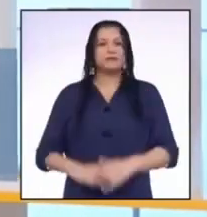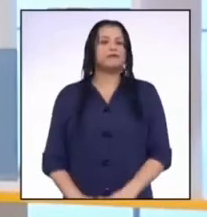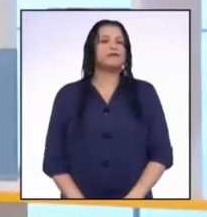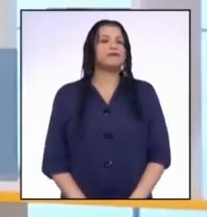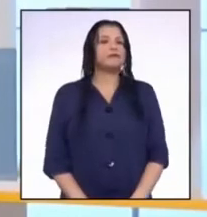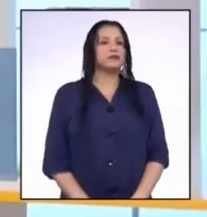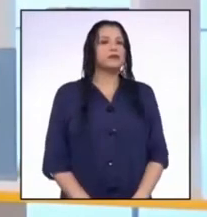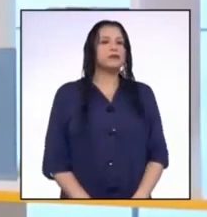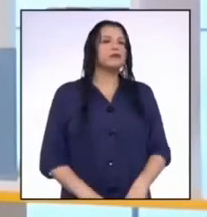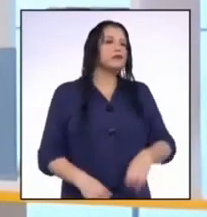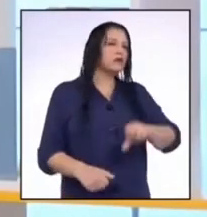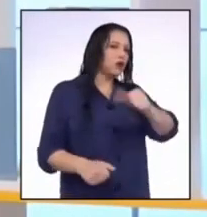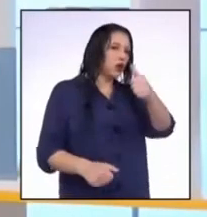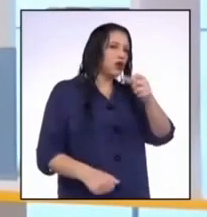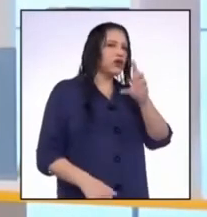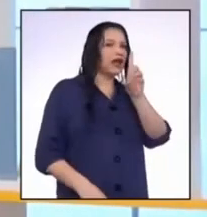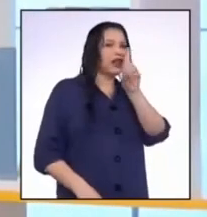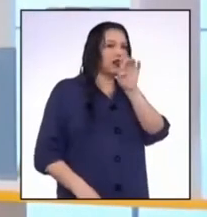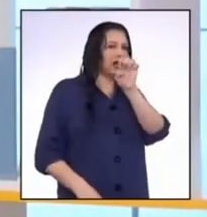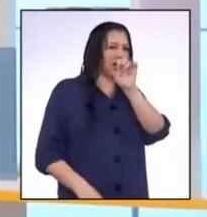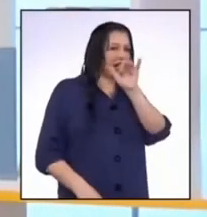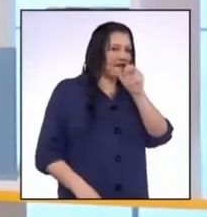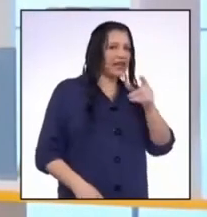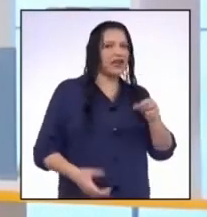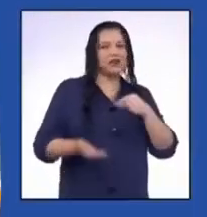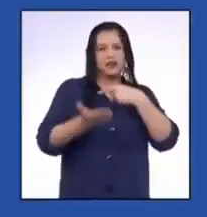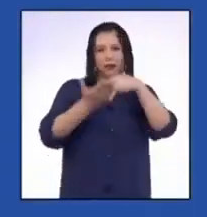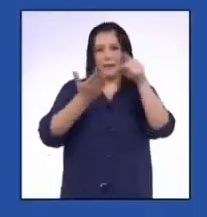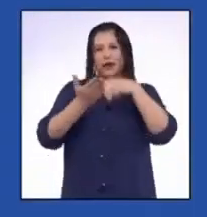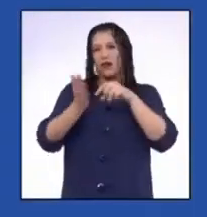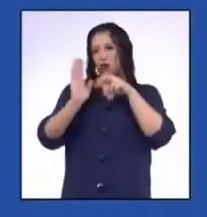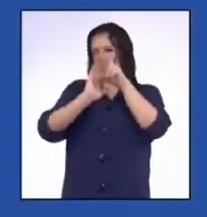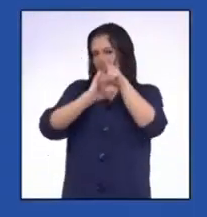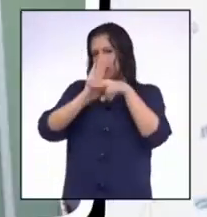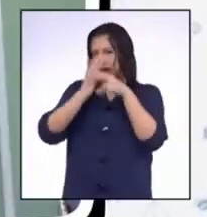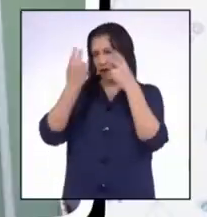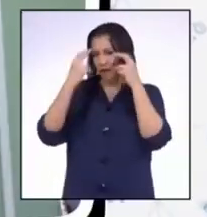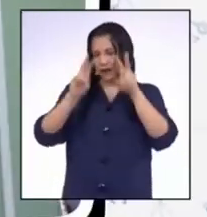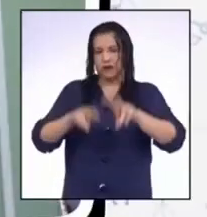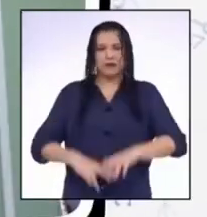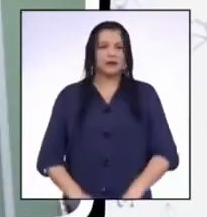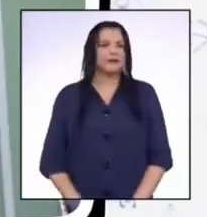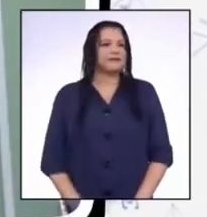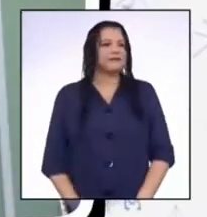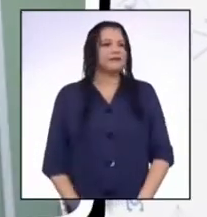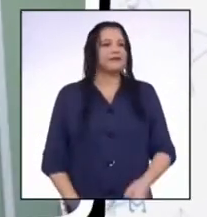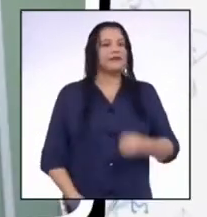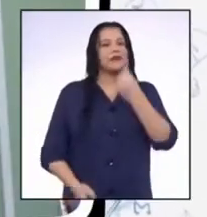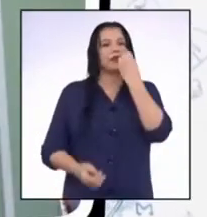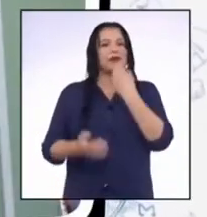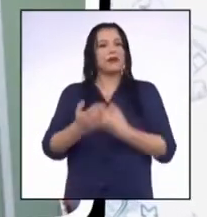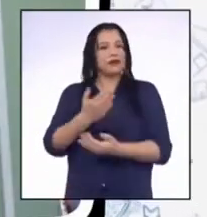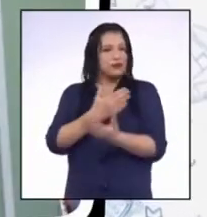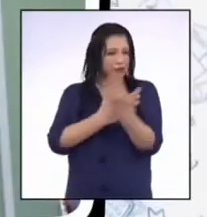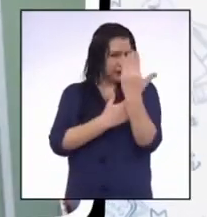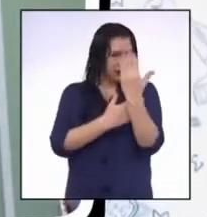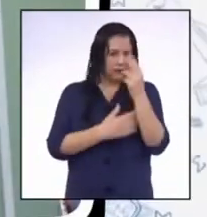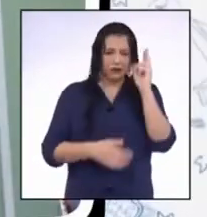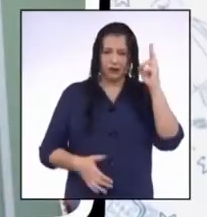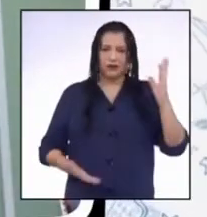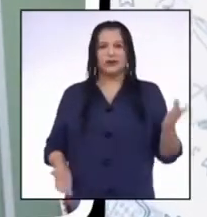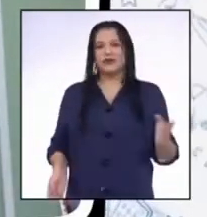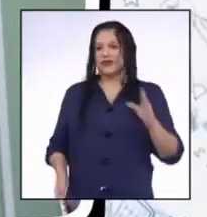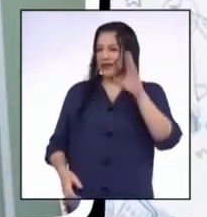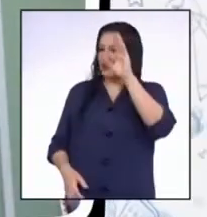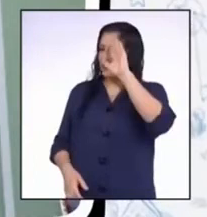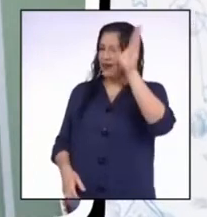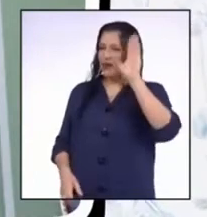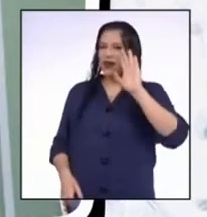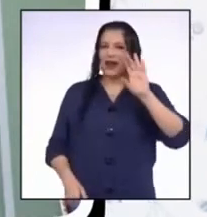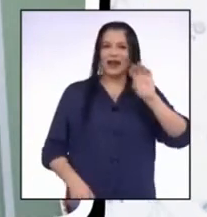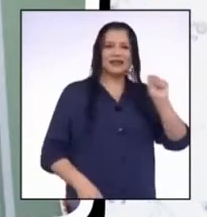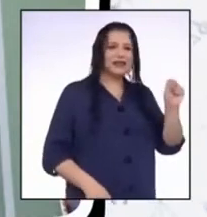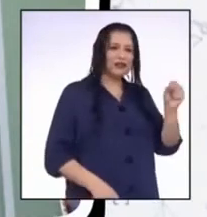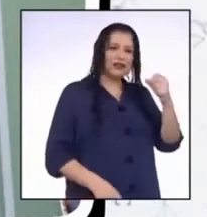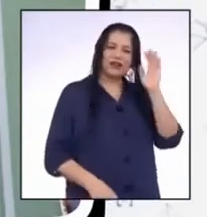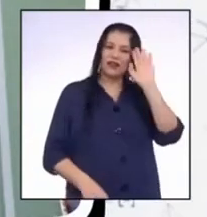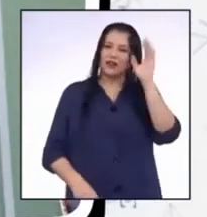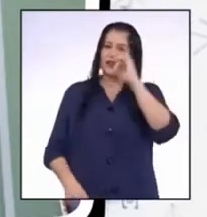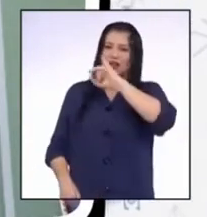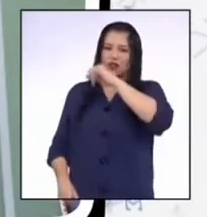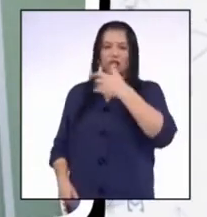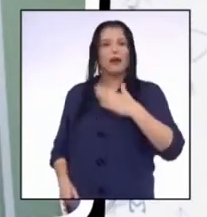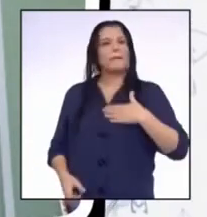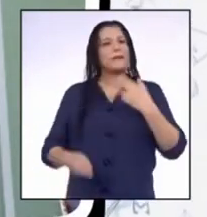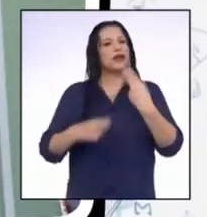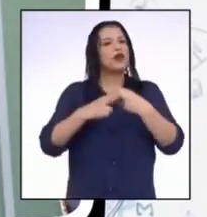Deyanira Ponce nos ha enviado un video. Vamos a verlo. Buenos días, profesora. Hola, Junior y Stephanie. Mi